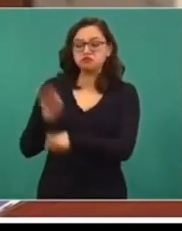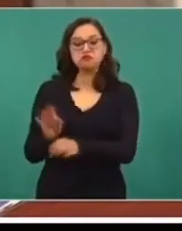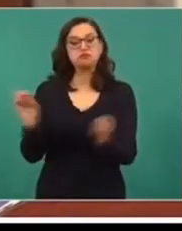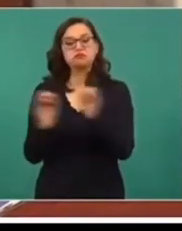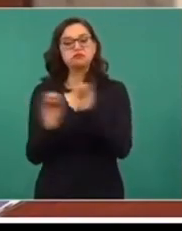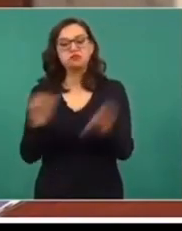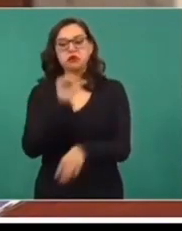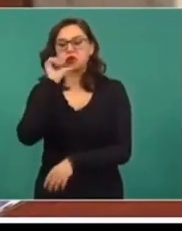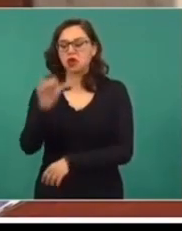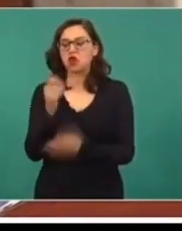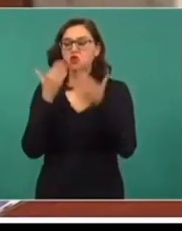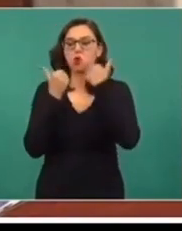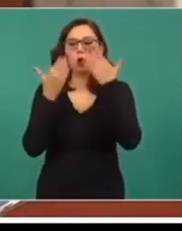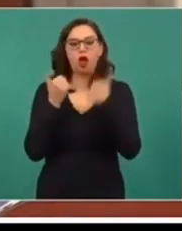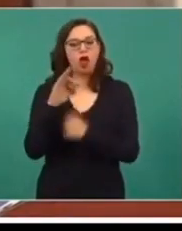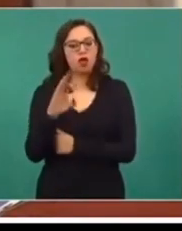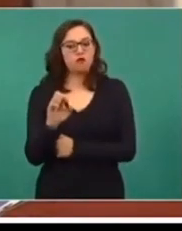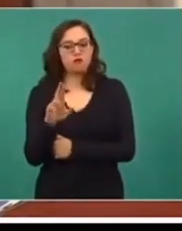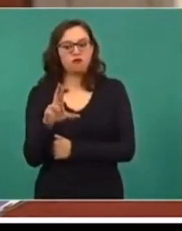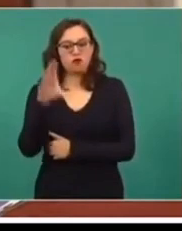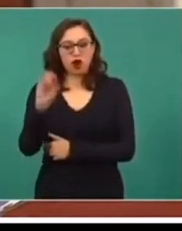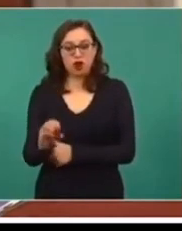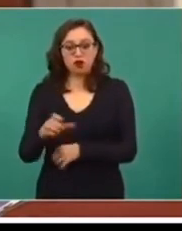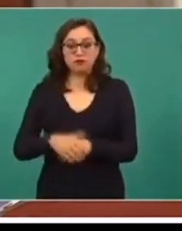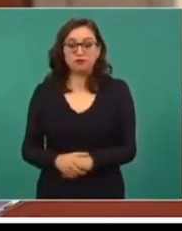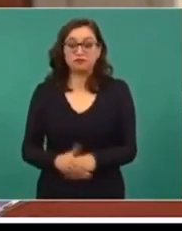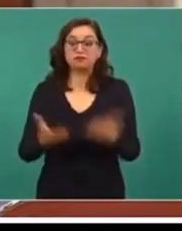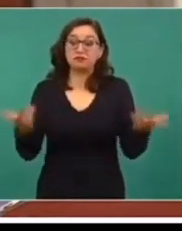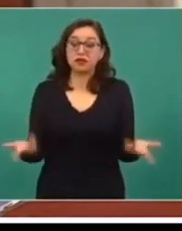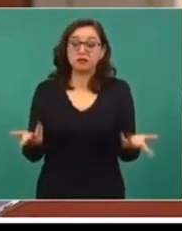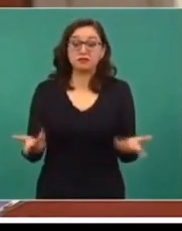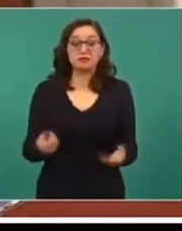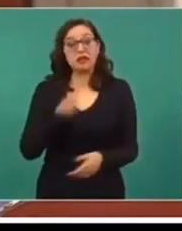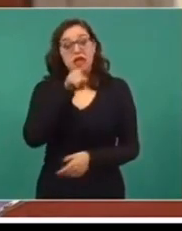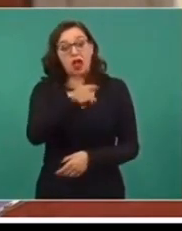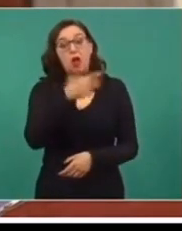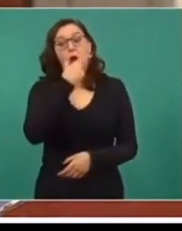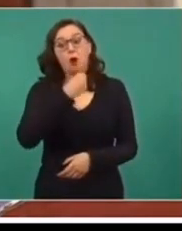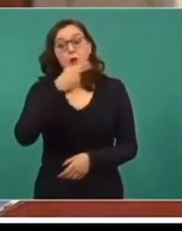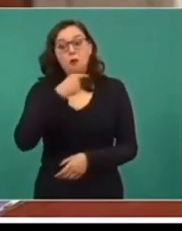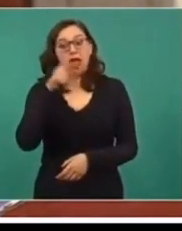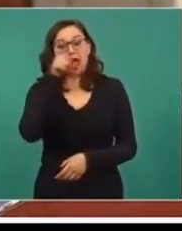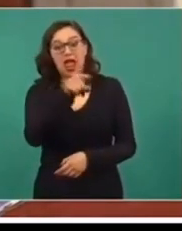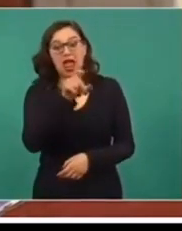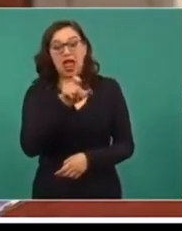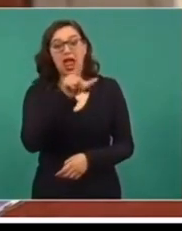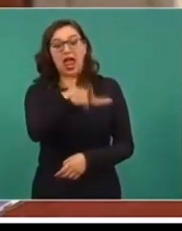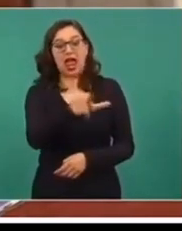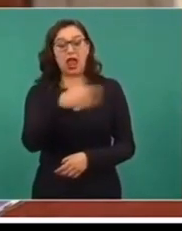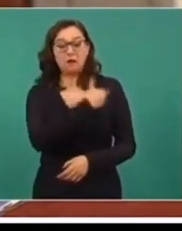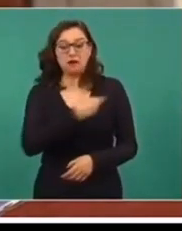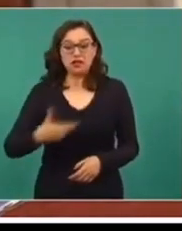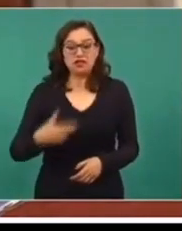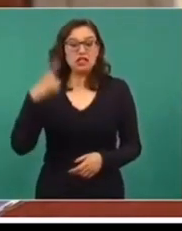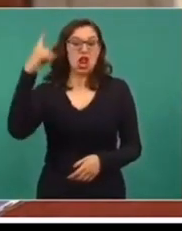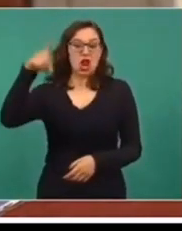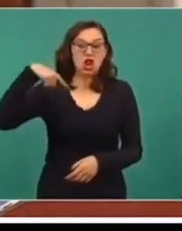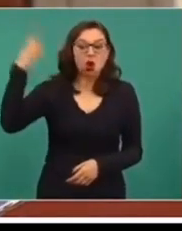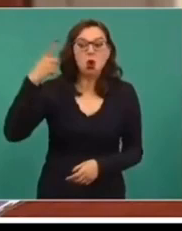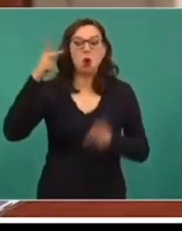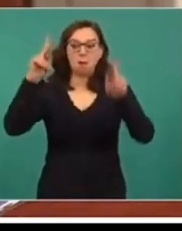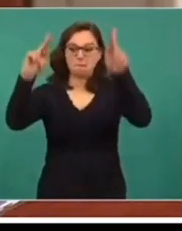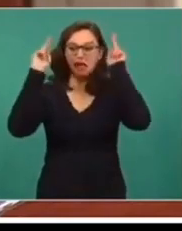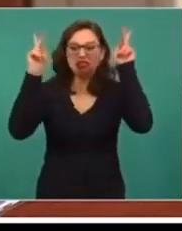Y gracias al pendejo loco imbécil ese al que hoy limpian